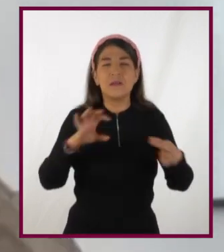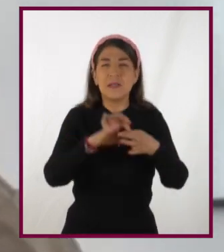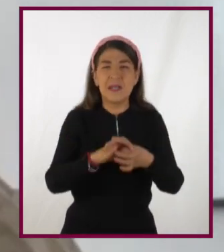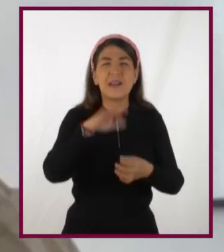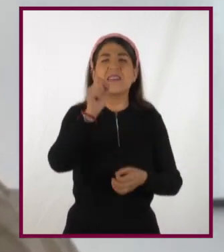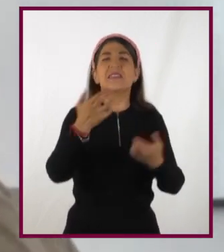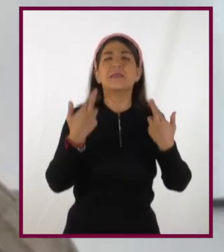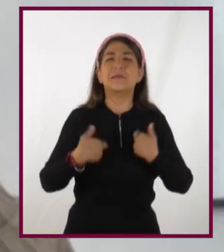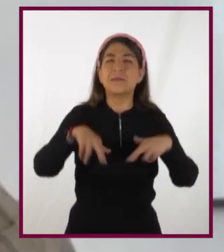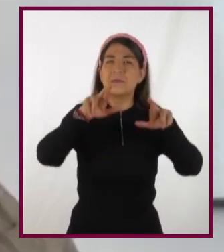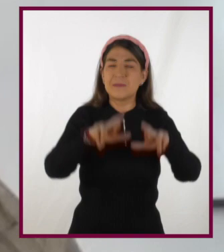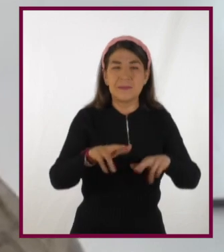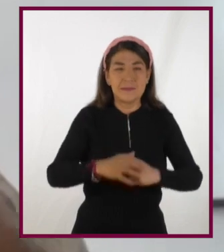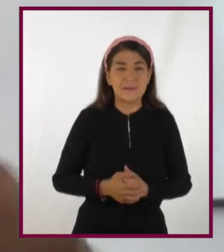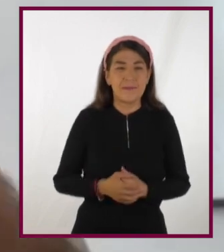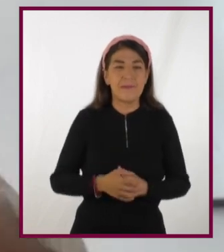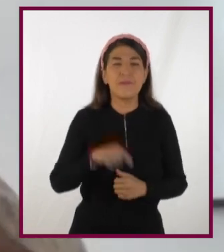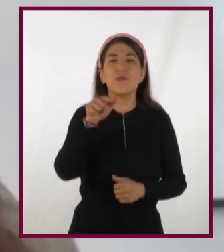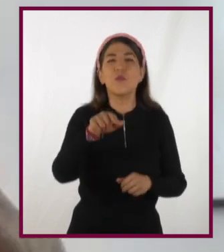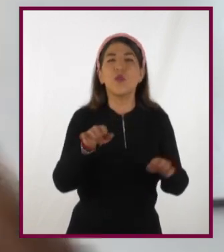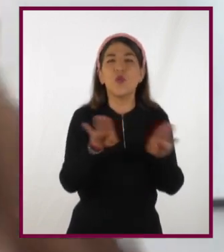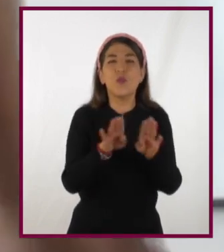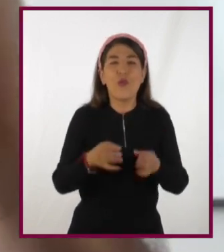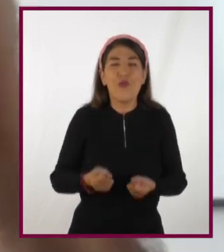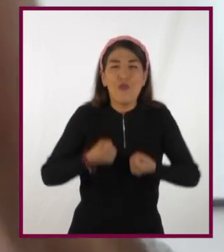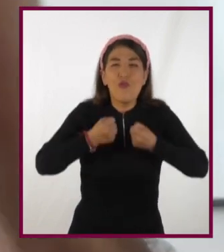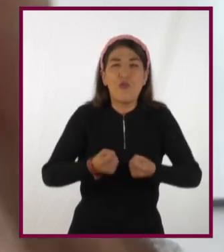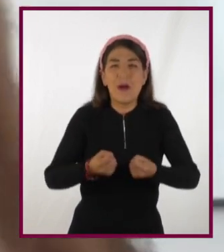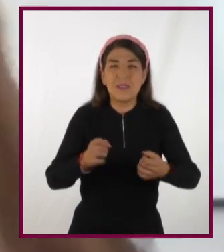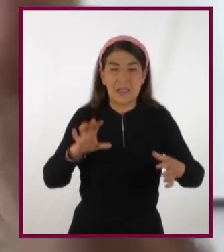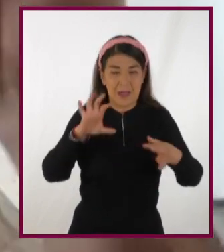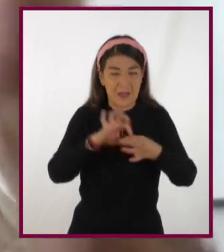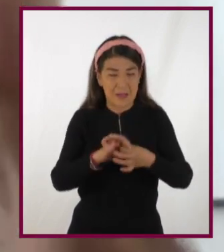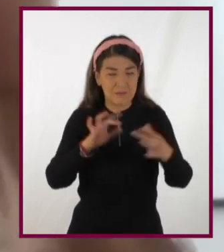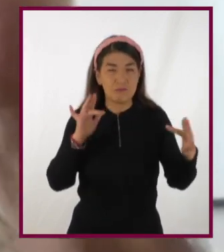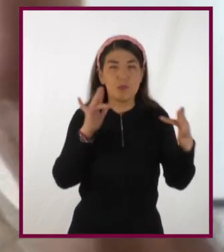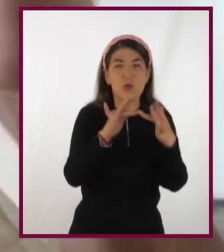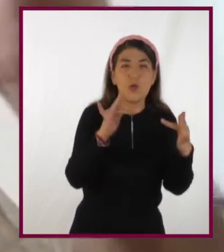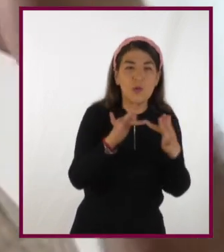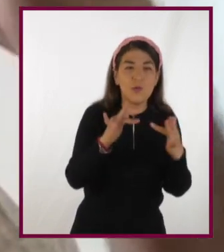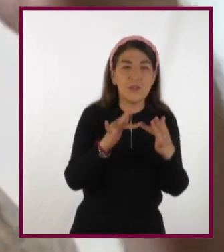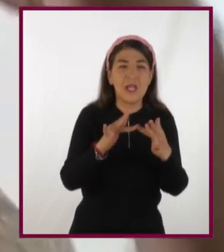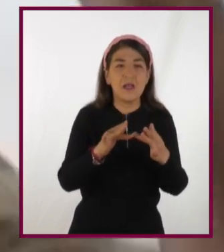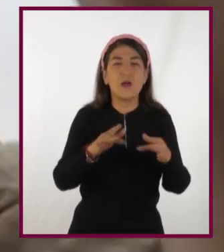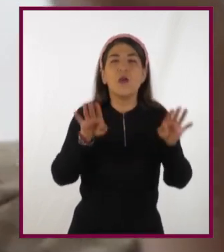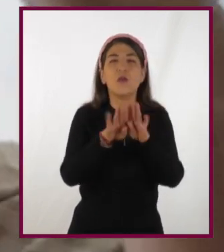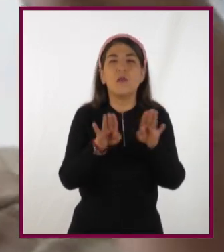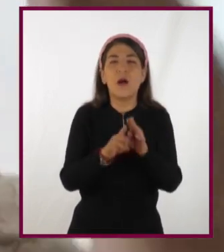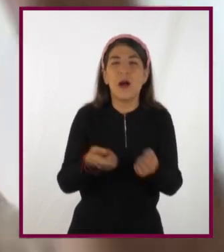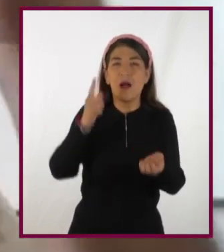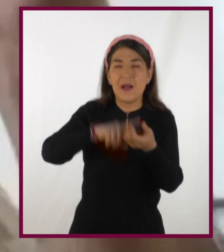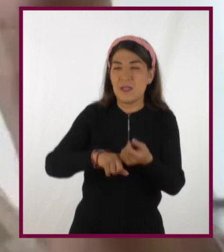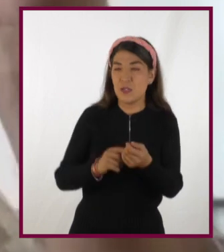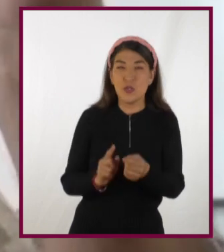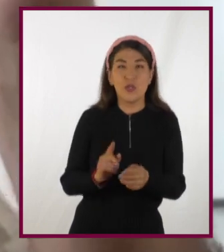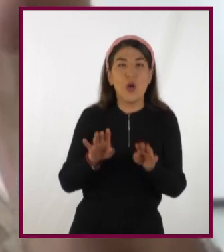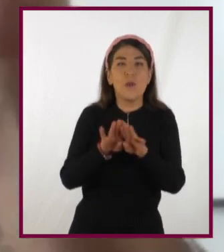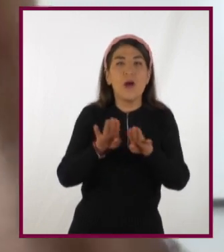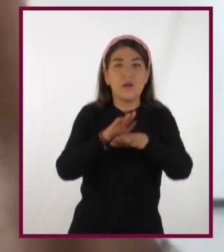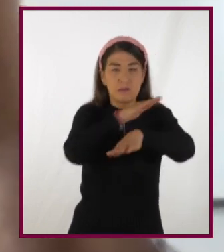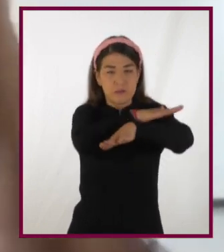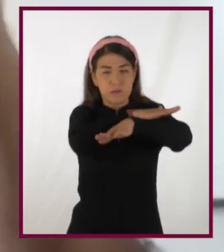cuestión, representa las fuerzas de contacto por unidad de área perpendiculares a la